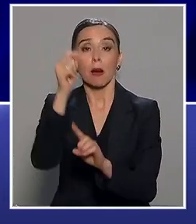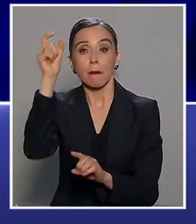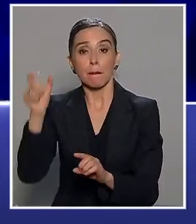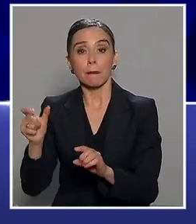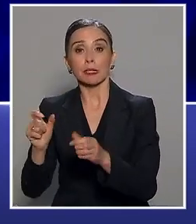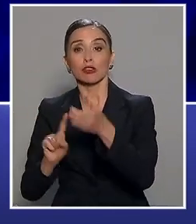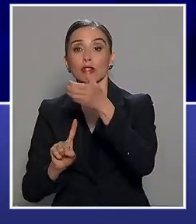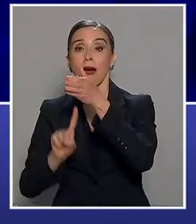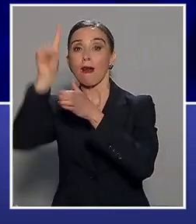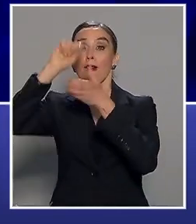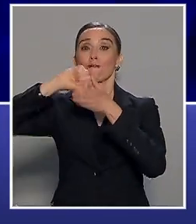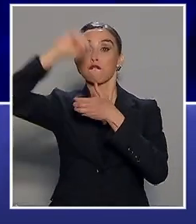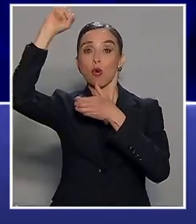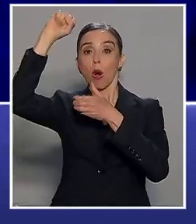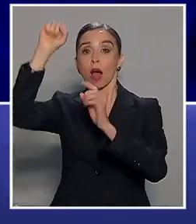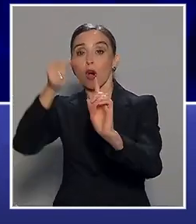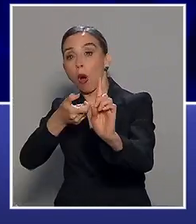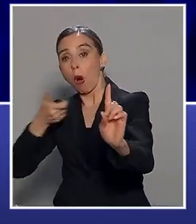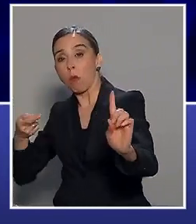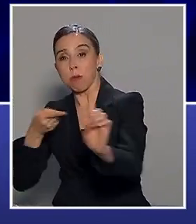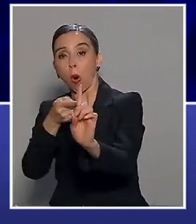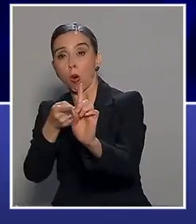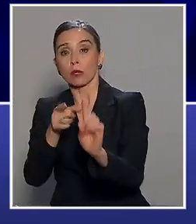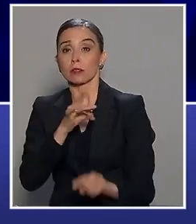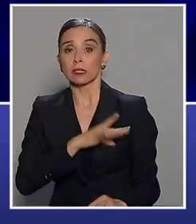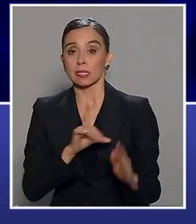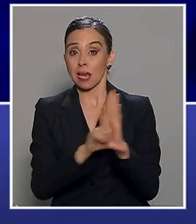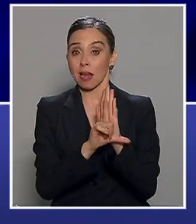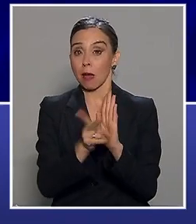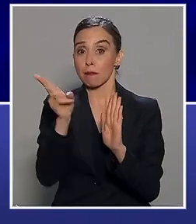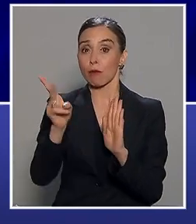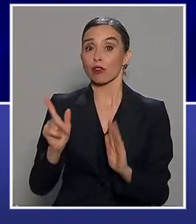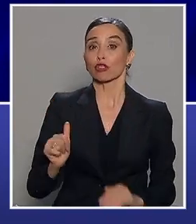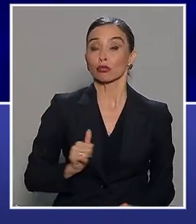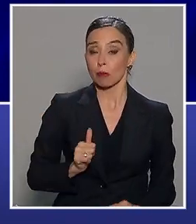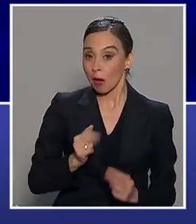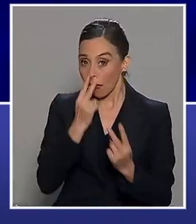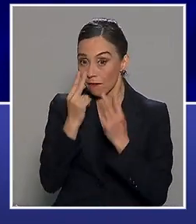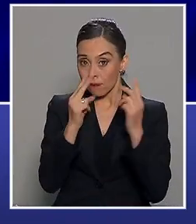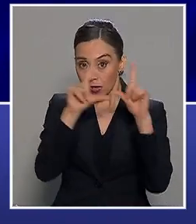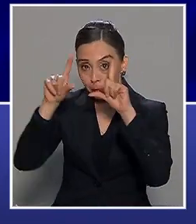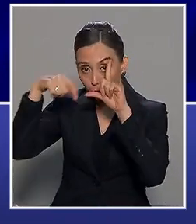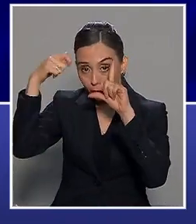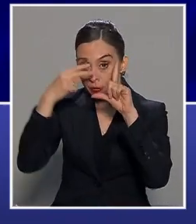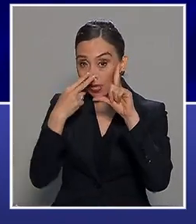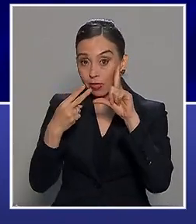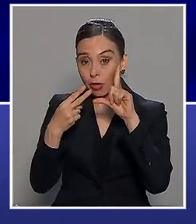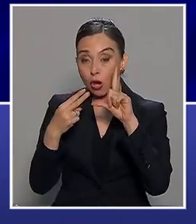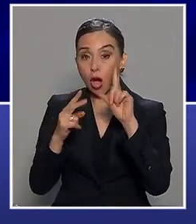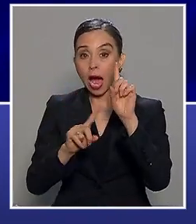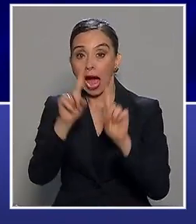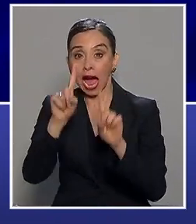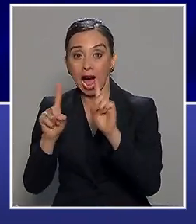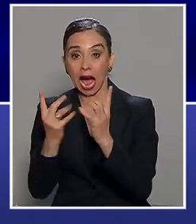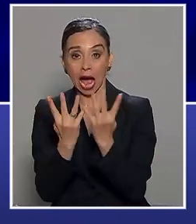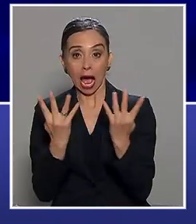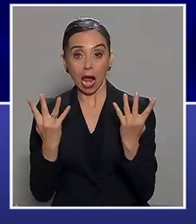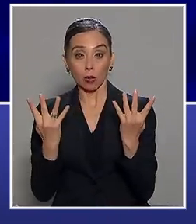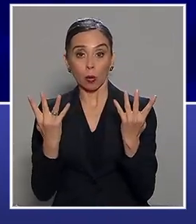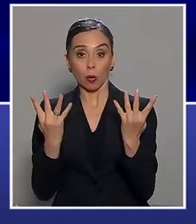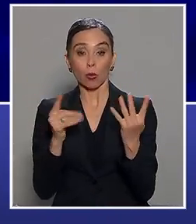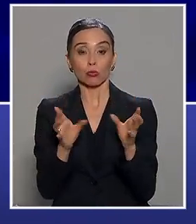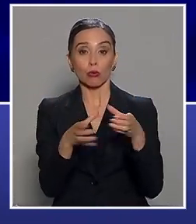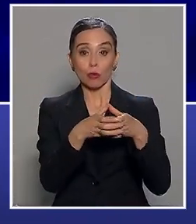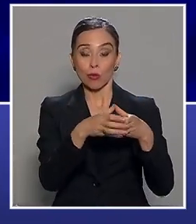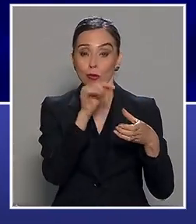fuegos artificiales que están prohibidos porque el chileno se aplica la ley vemos en algunas imágenes como hay algunos integrantes de